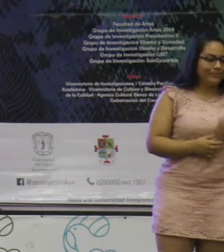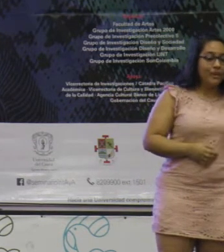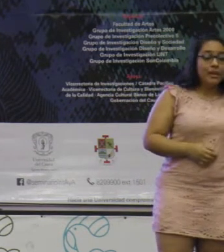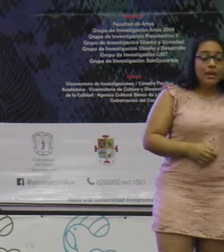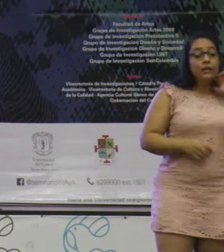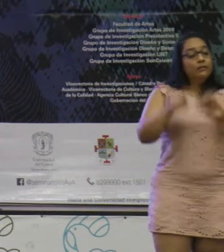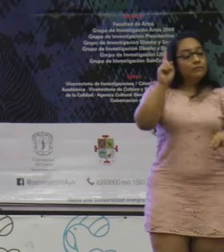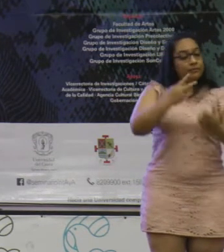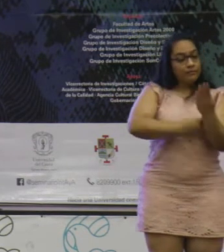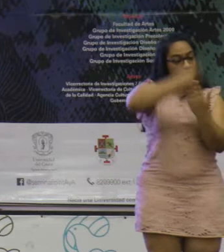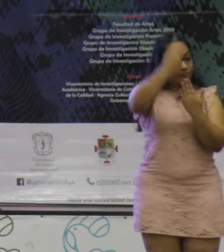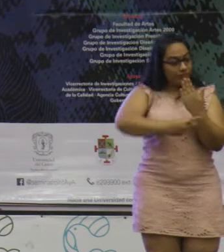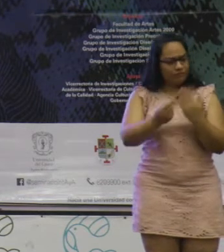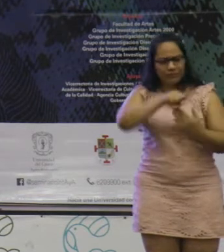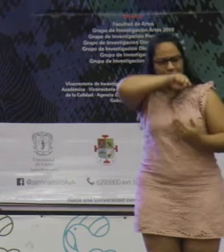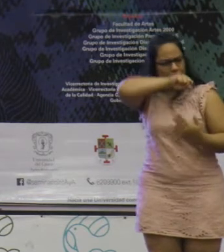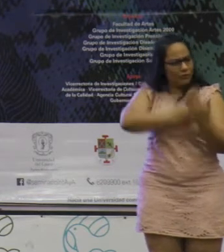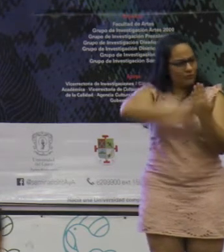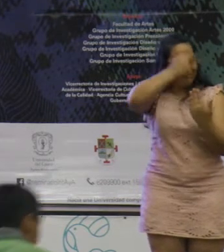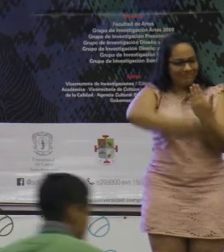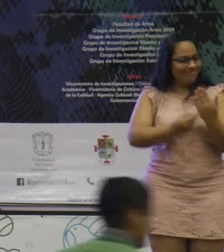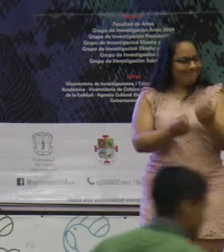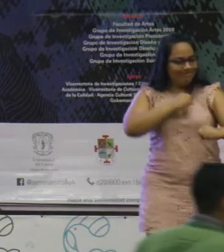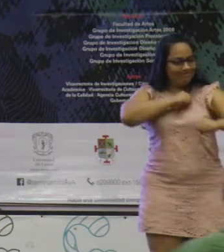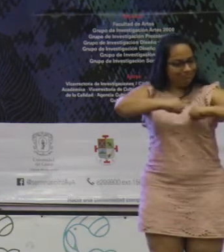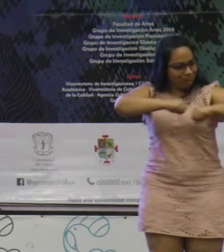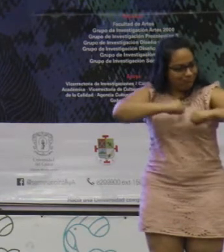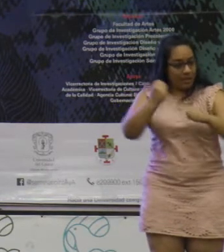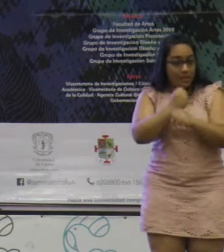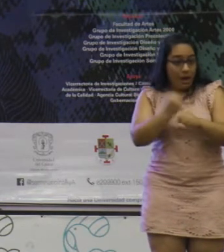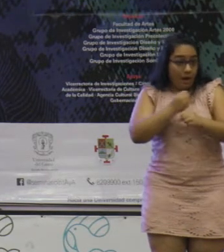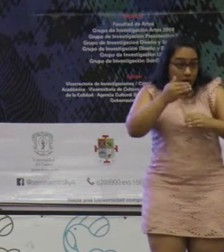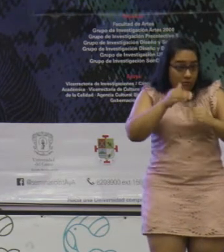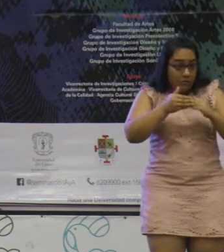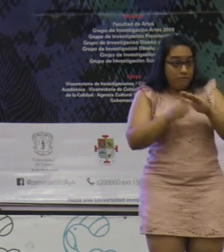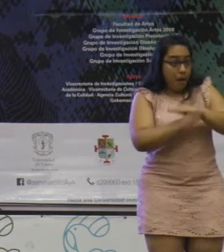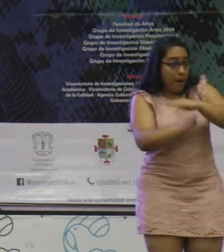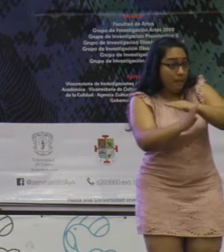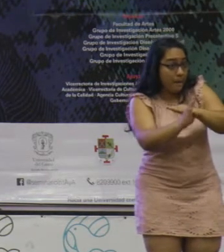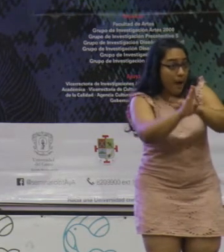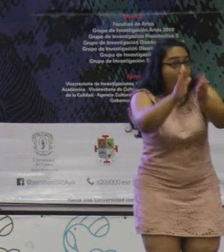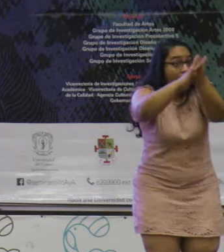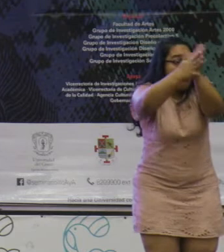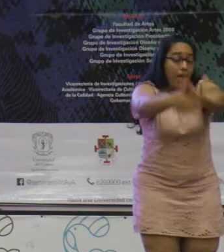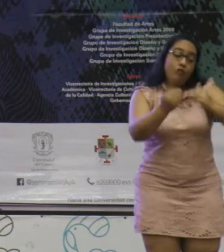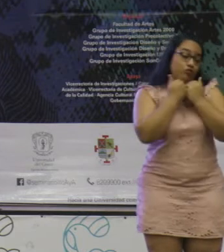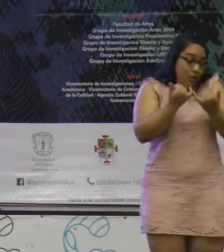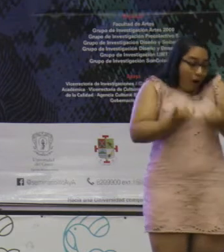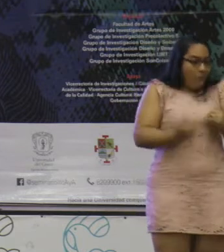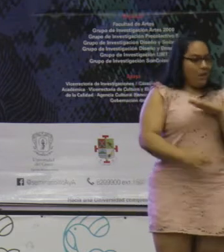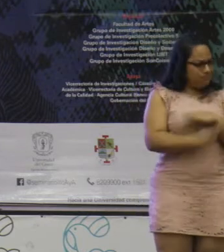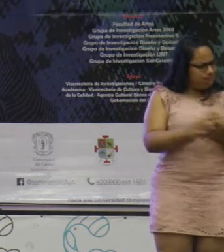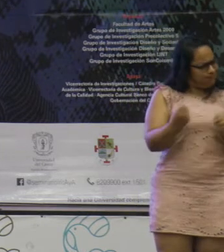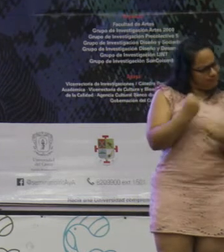Tenemos un proyecto que amo muchísimo, en el que estamos trabajando y no sabemos hasta dónde dé, hay que dejar que las cosas se acaben, por ahora está vivito. Es